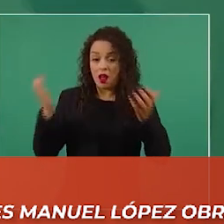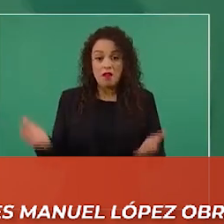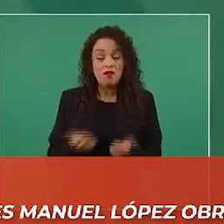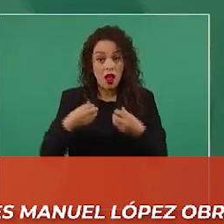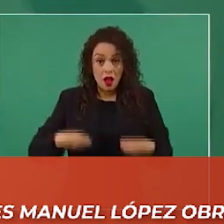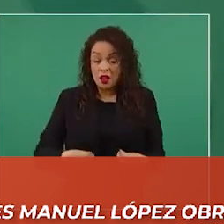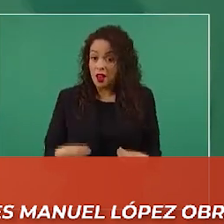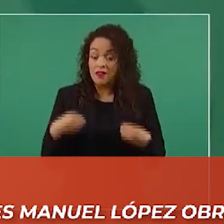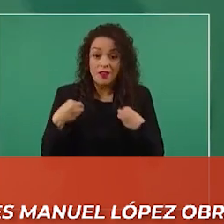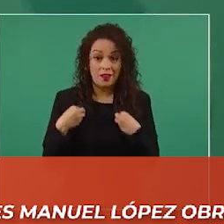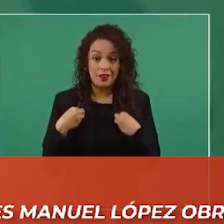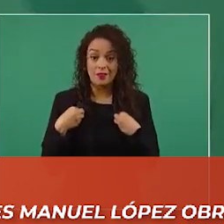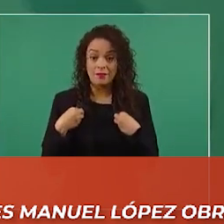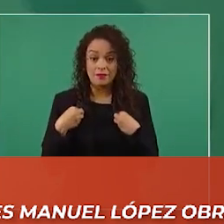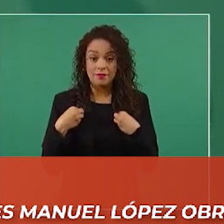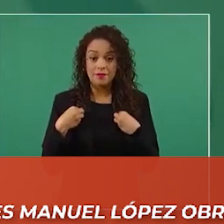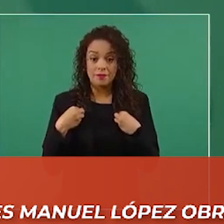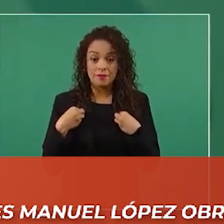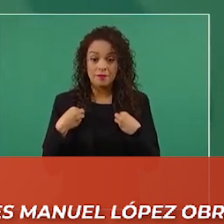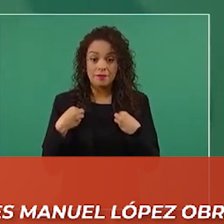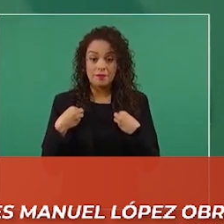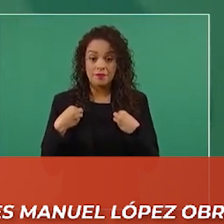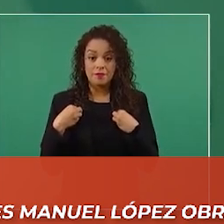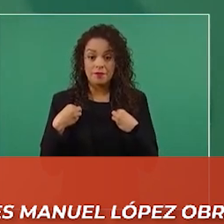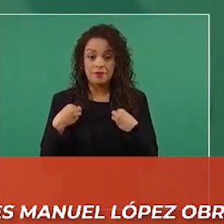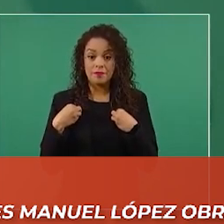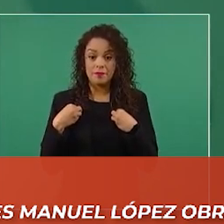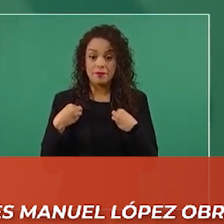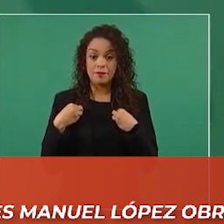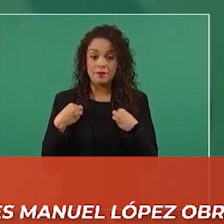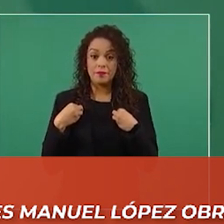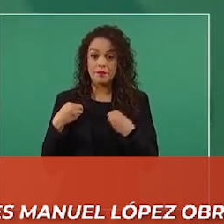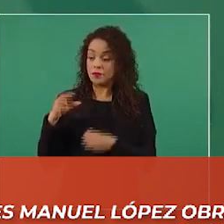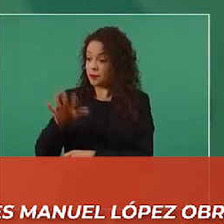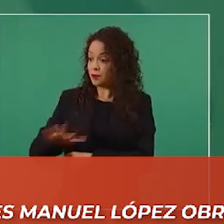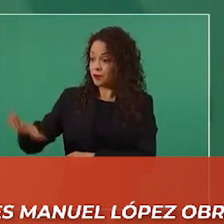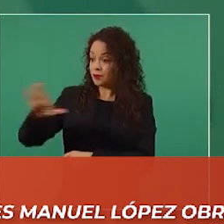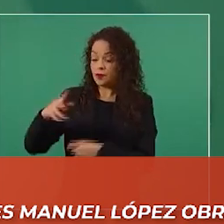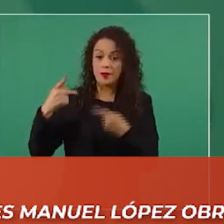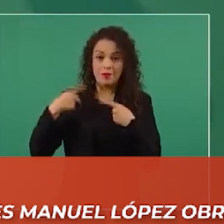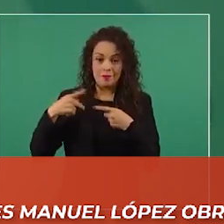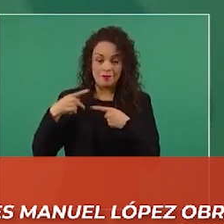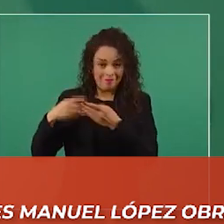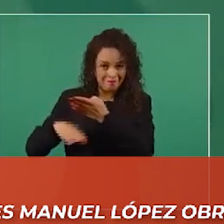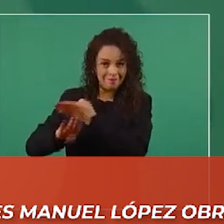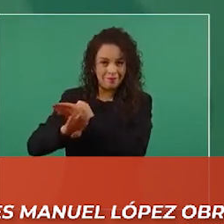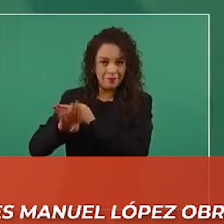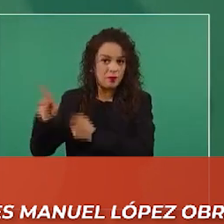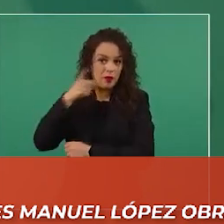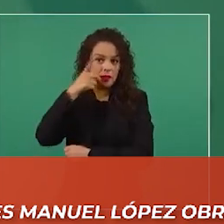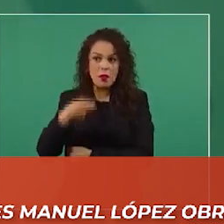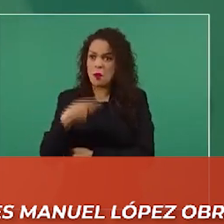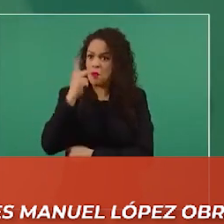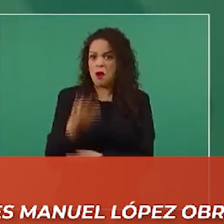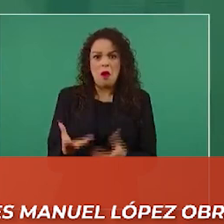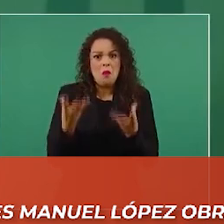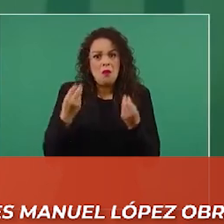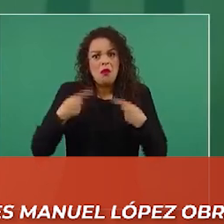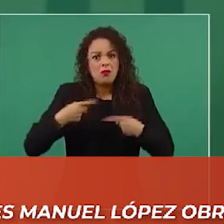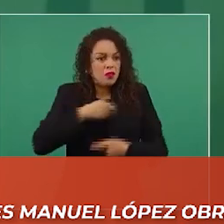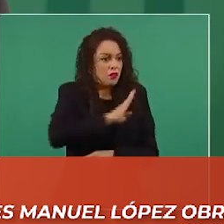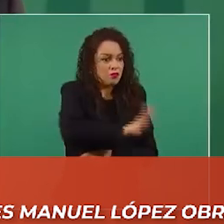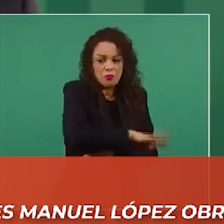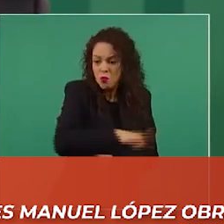Me pueden decir los adversarios que fallecieron muchos, sí. Sí, y